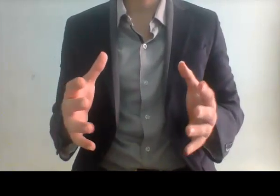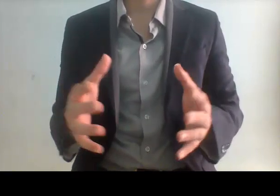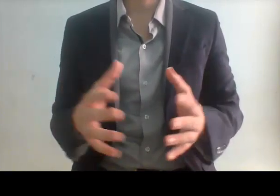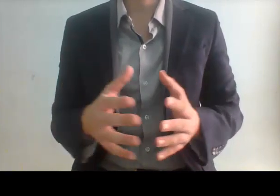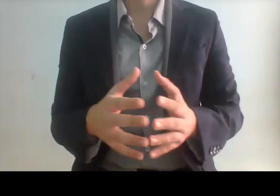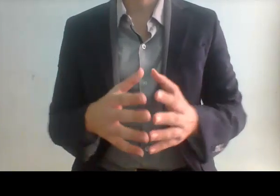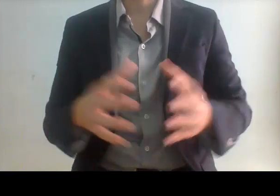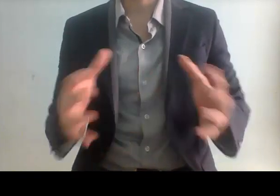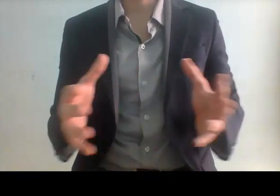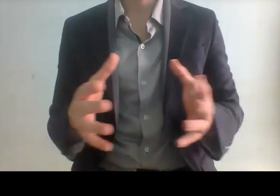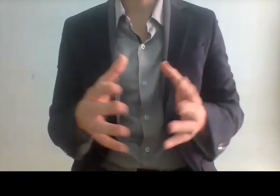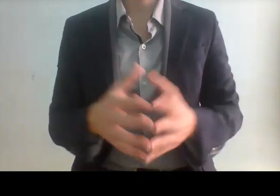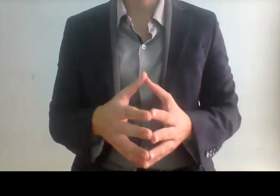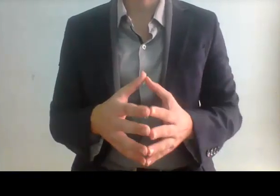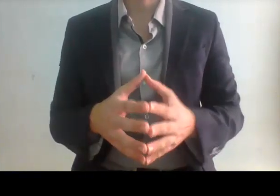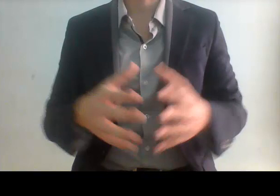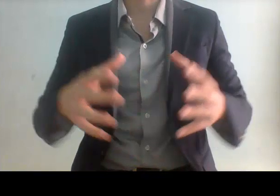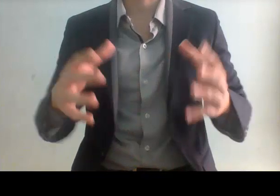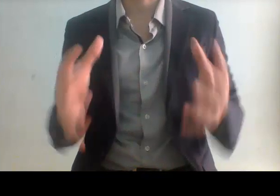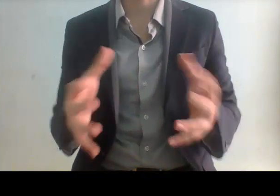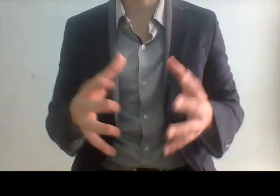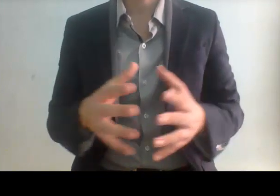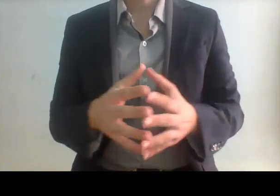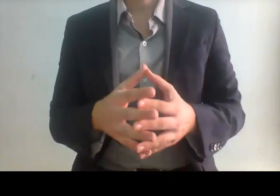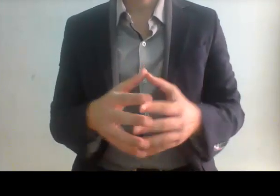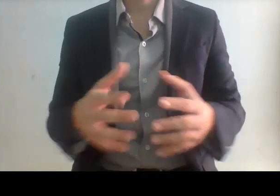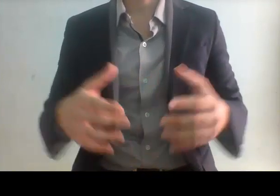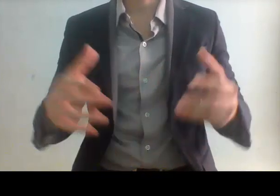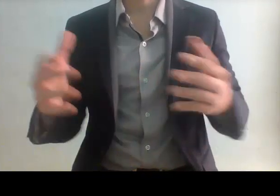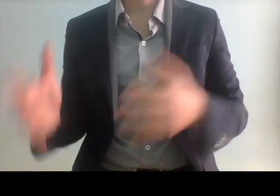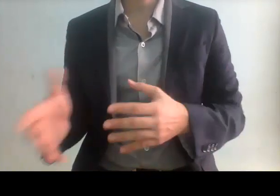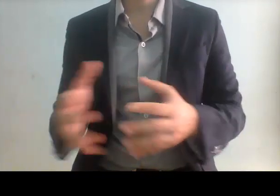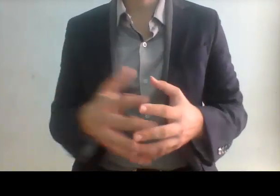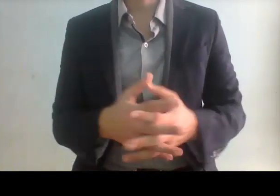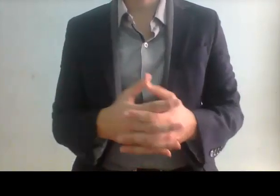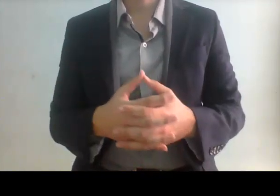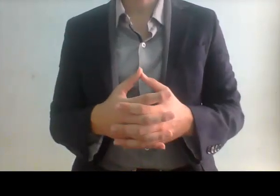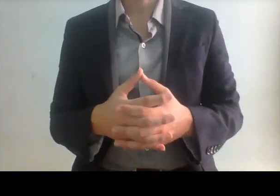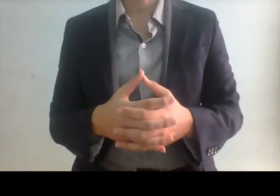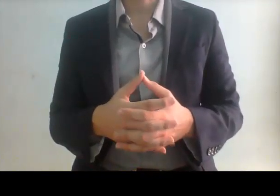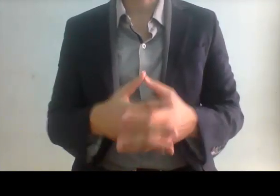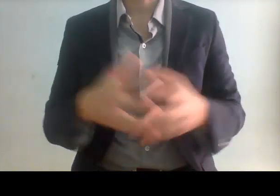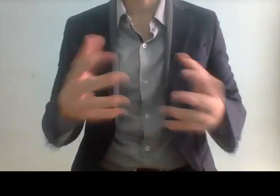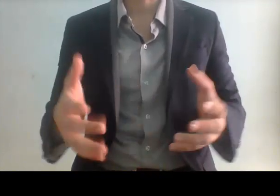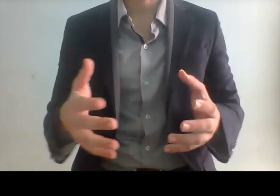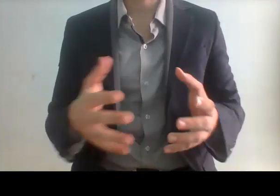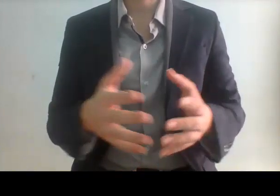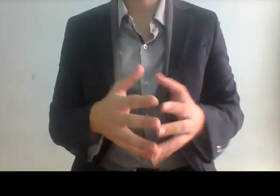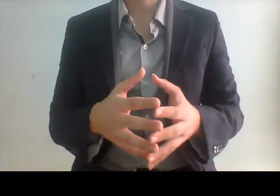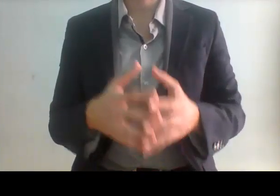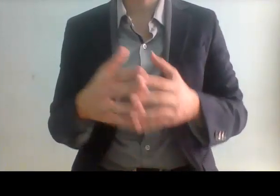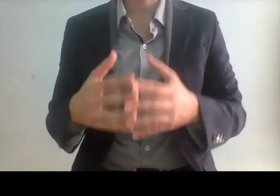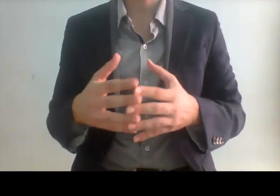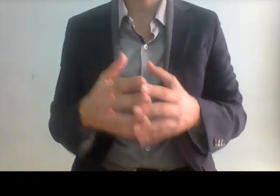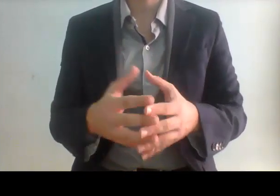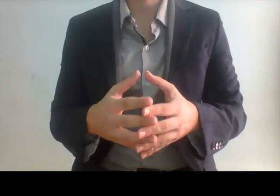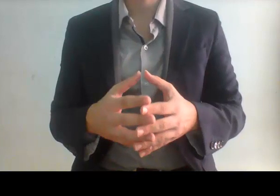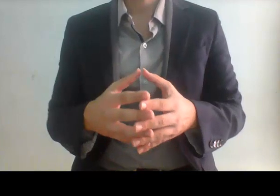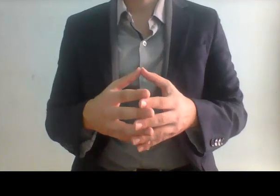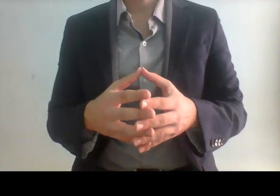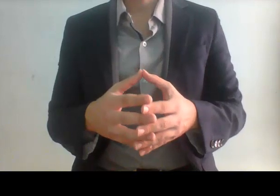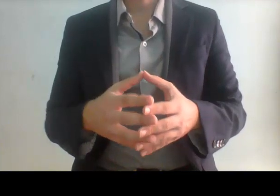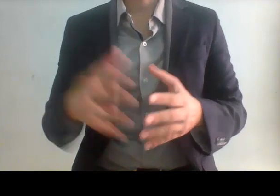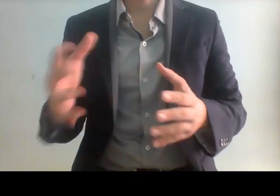tipo de problemas donde los mismos gobiernos utilizaron factureras, utilizaron mecanismos para desviar recursos para campañas políticas, o incluso